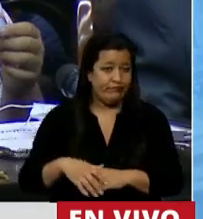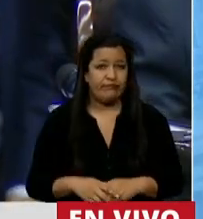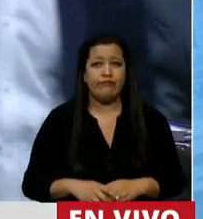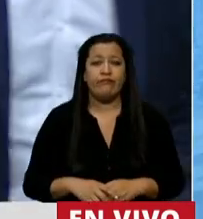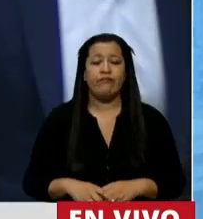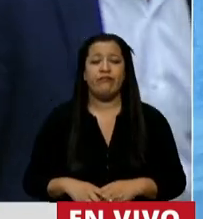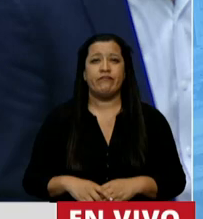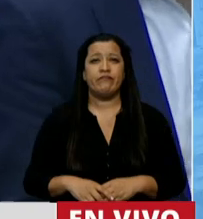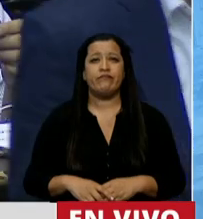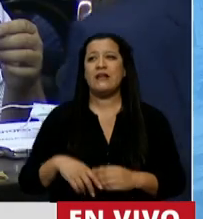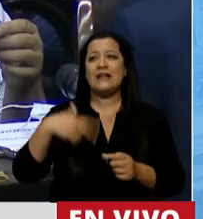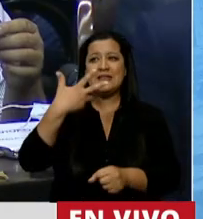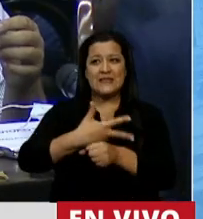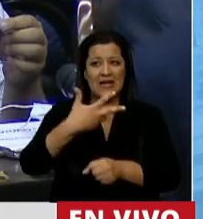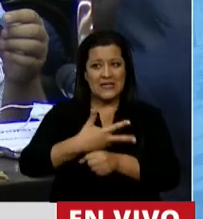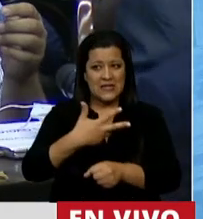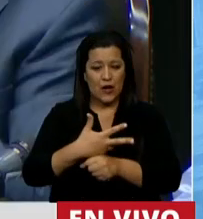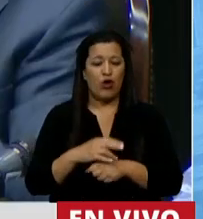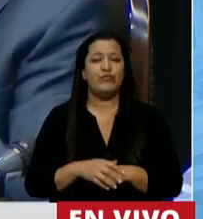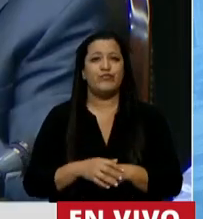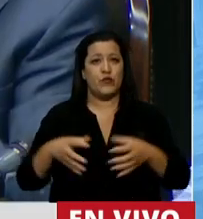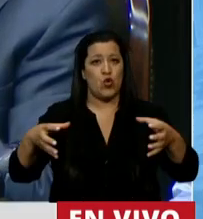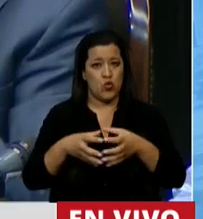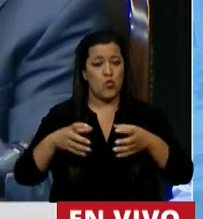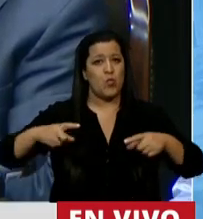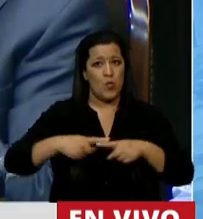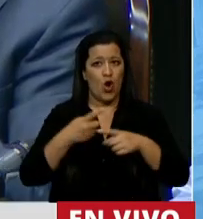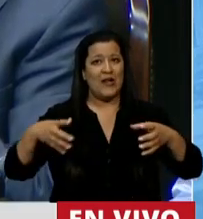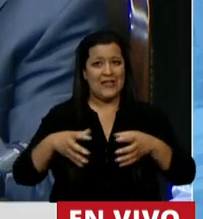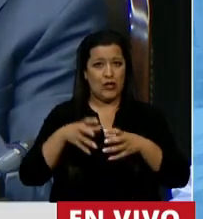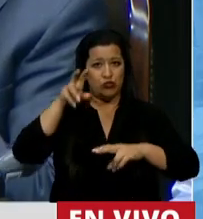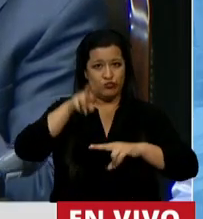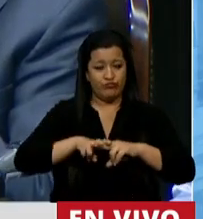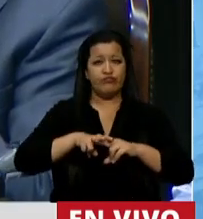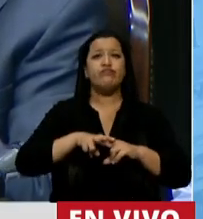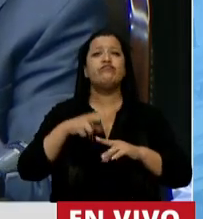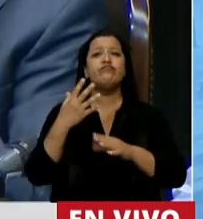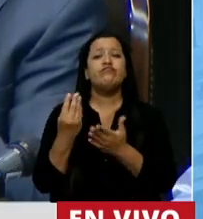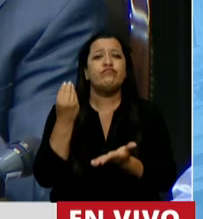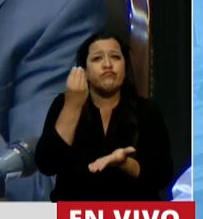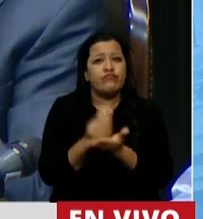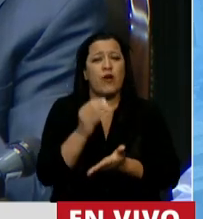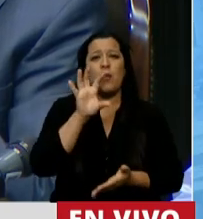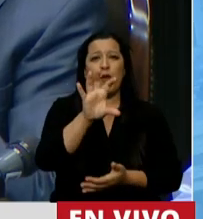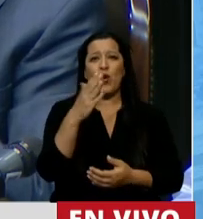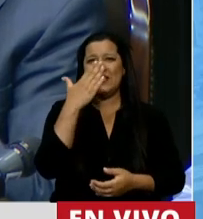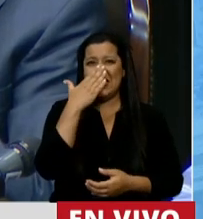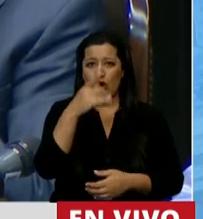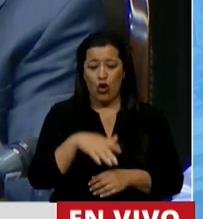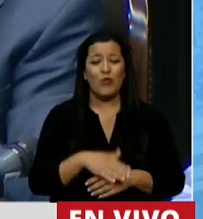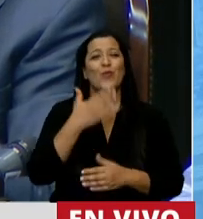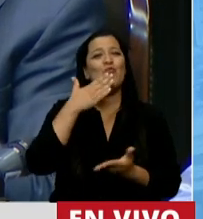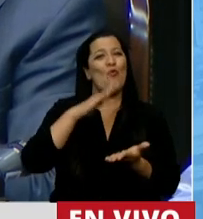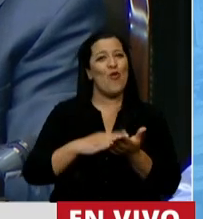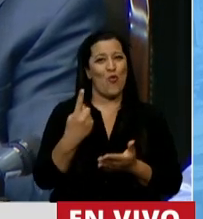En tercer lugar, presidente, esta banca en la que estoy sentada pertenece al pueblo de la provincia de Córdoba. Así como juré hace